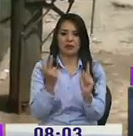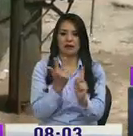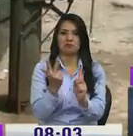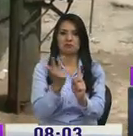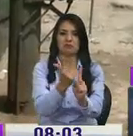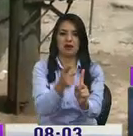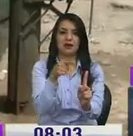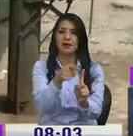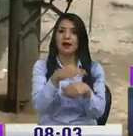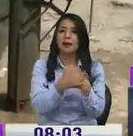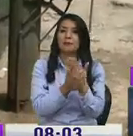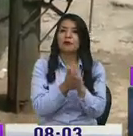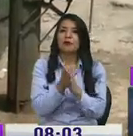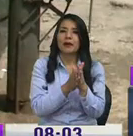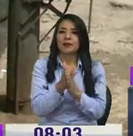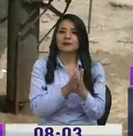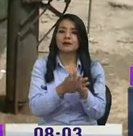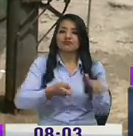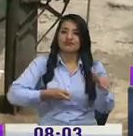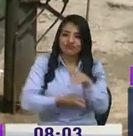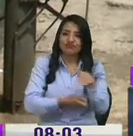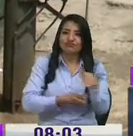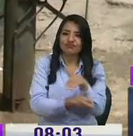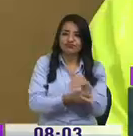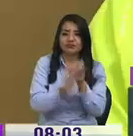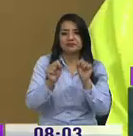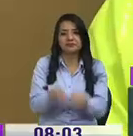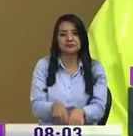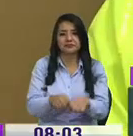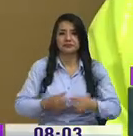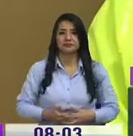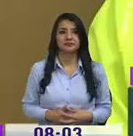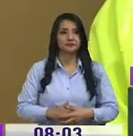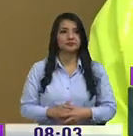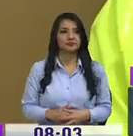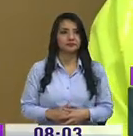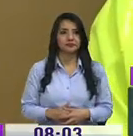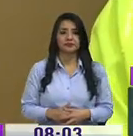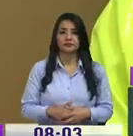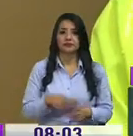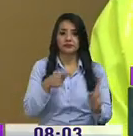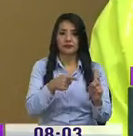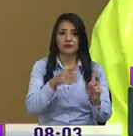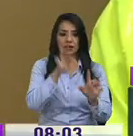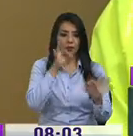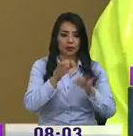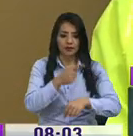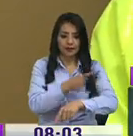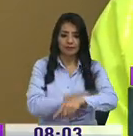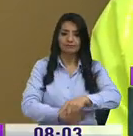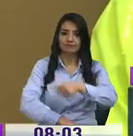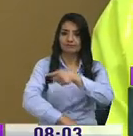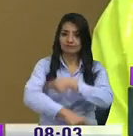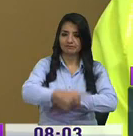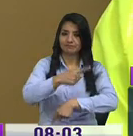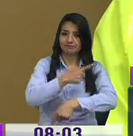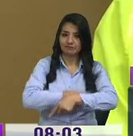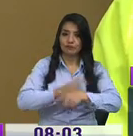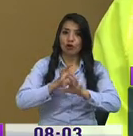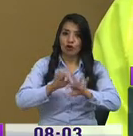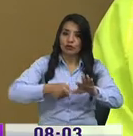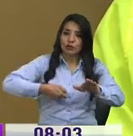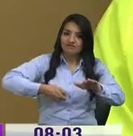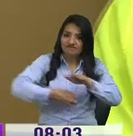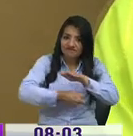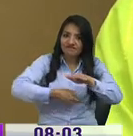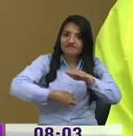habrían aprovechado que caminaba solo para atacarlo sin piedad. Existen varias heridas cortantes y obviamente otras más